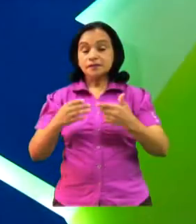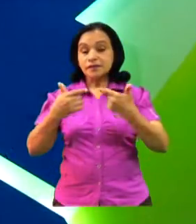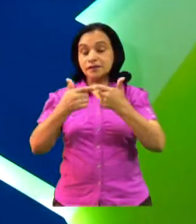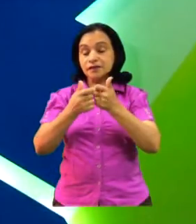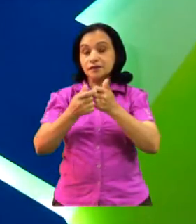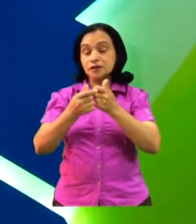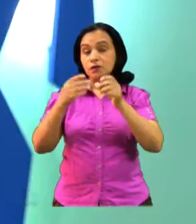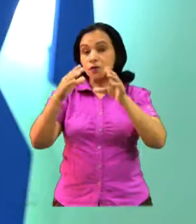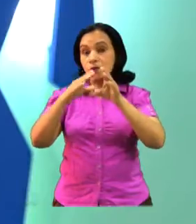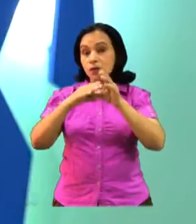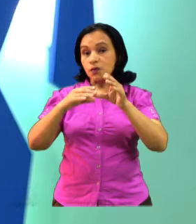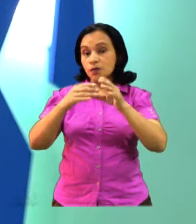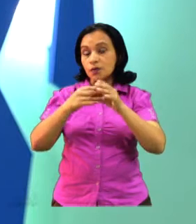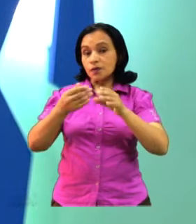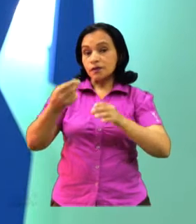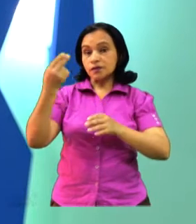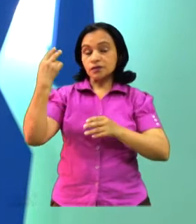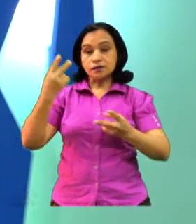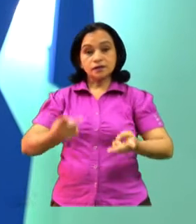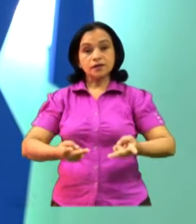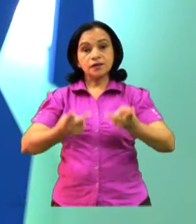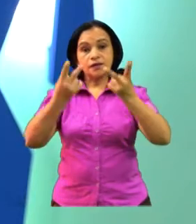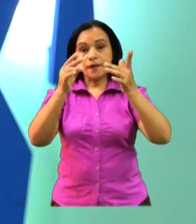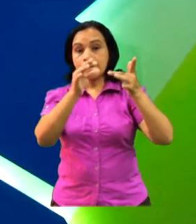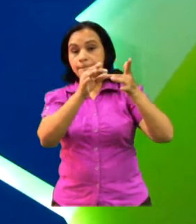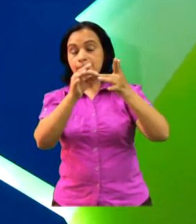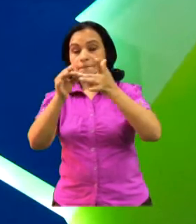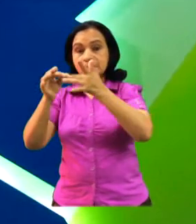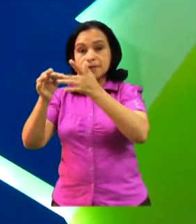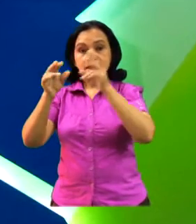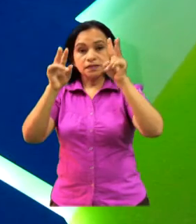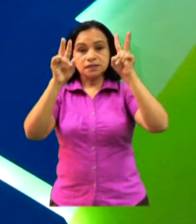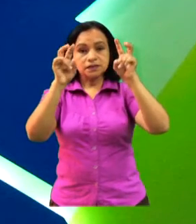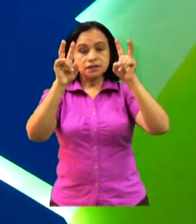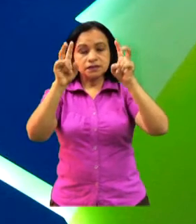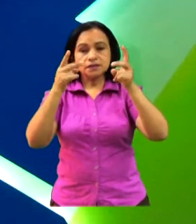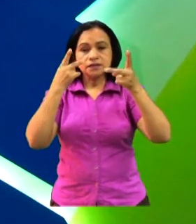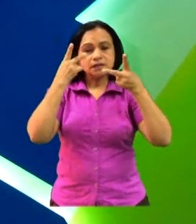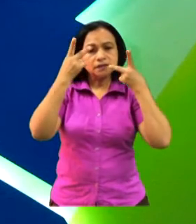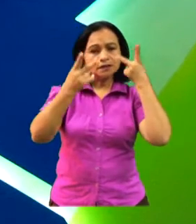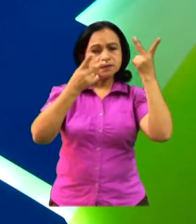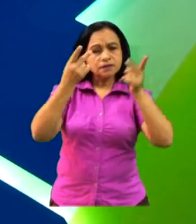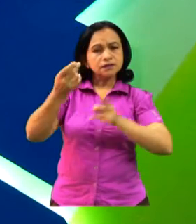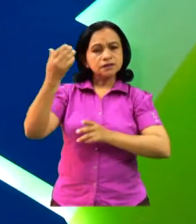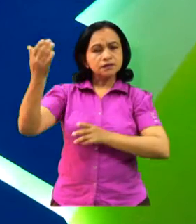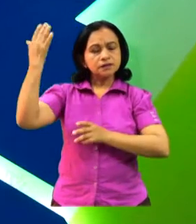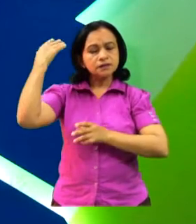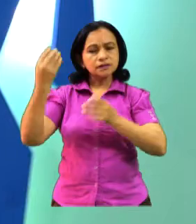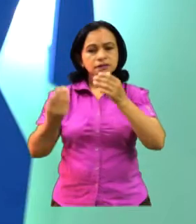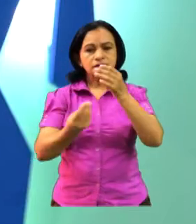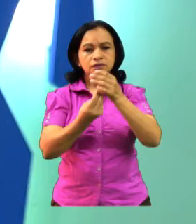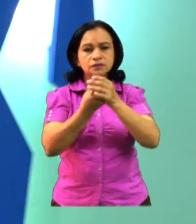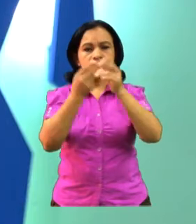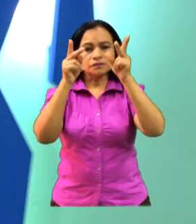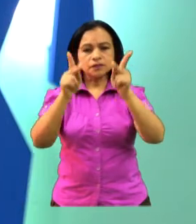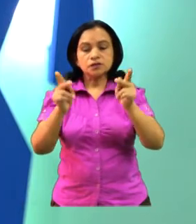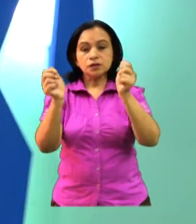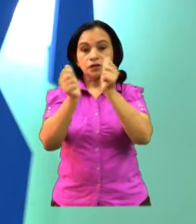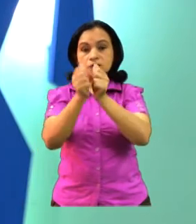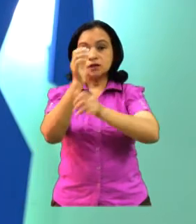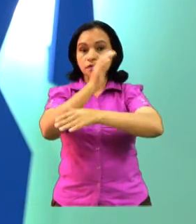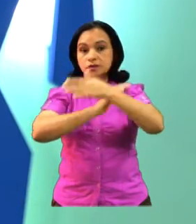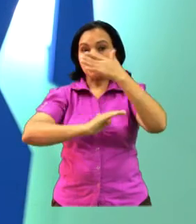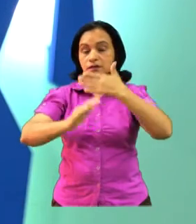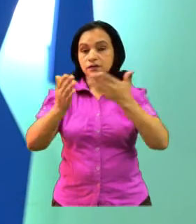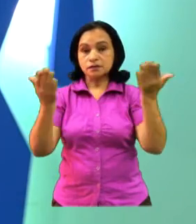segmento Historias de Vida se ha preparado un reportaje especial referente a un recorrido a la historia sobre la inclusión de personas con